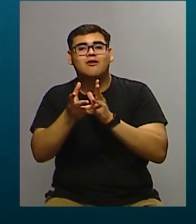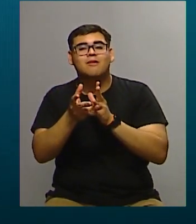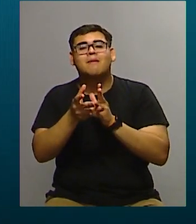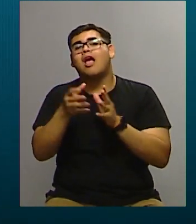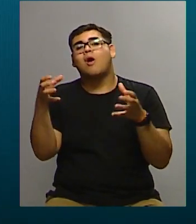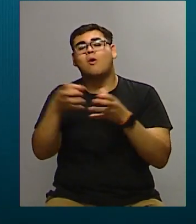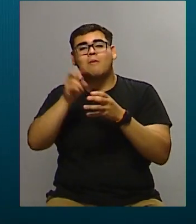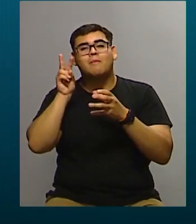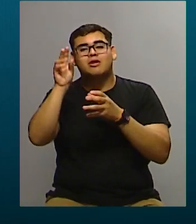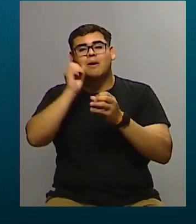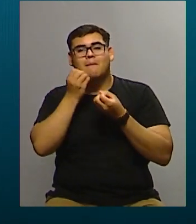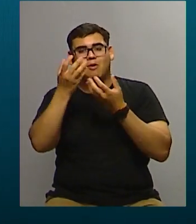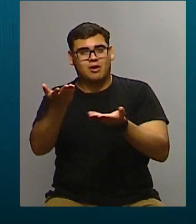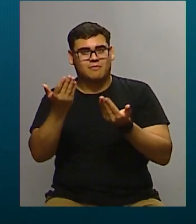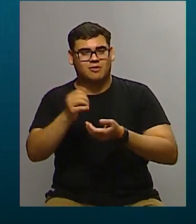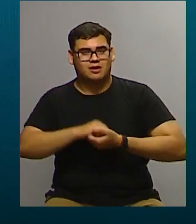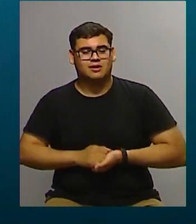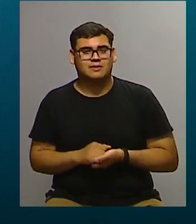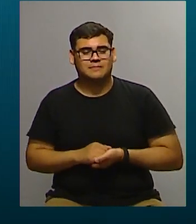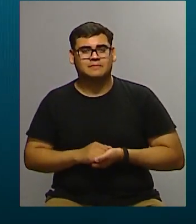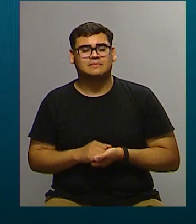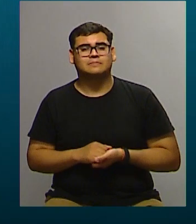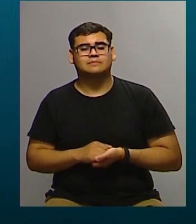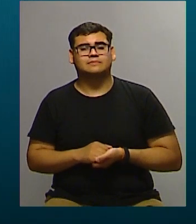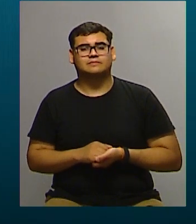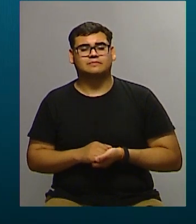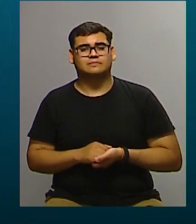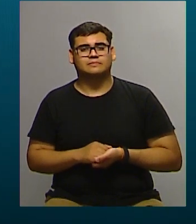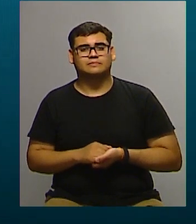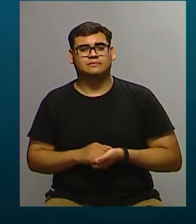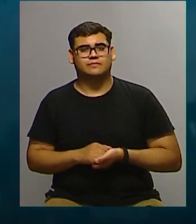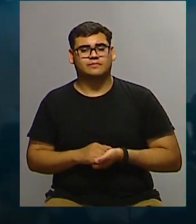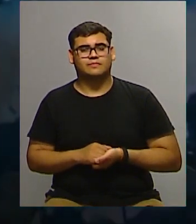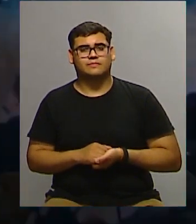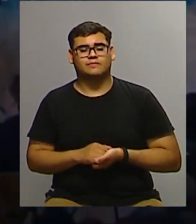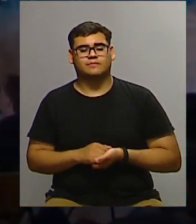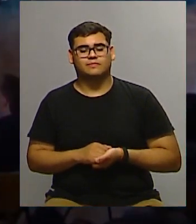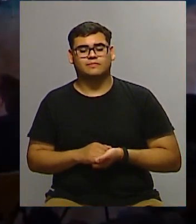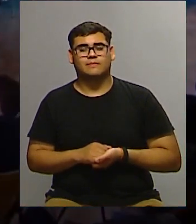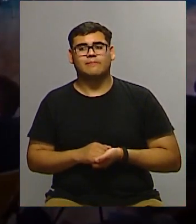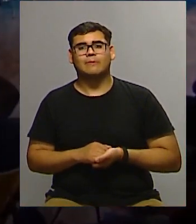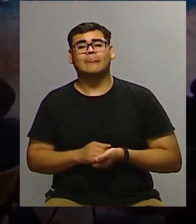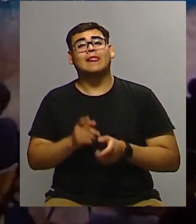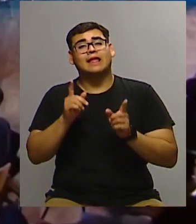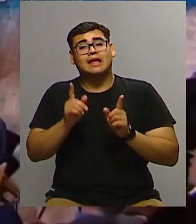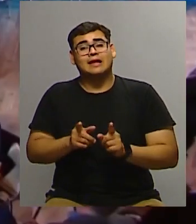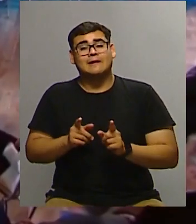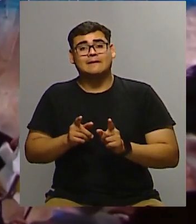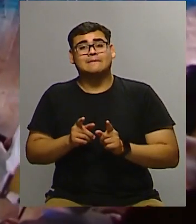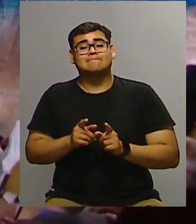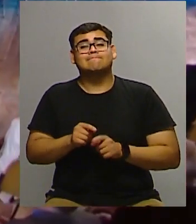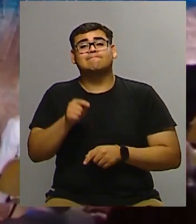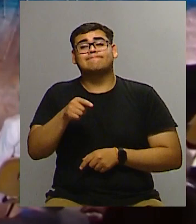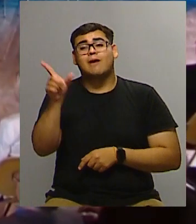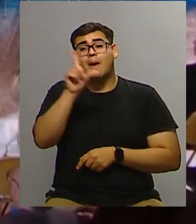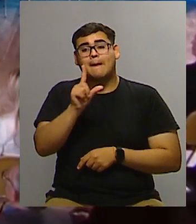oficialismo. Hay que ver cómo se desarrolla esto. También entendamos que cuando vos recibís un